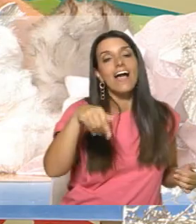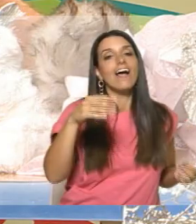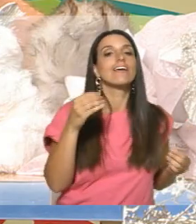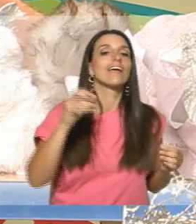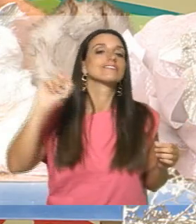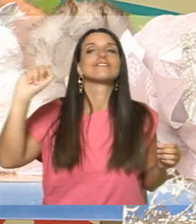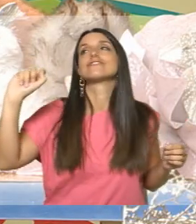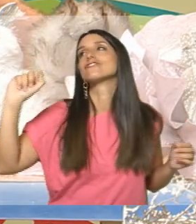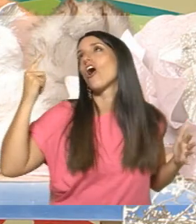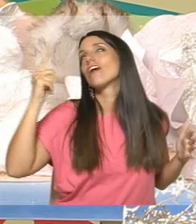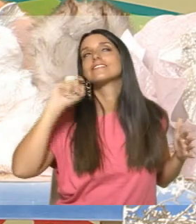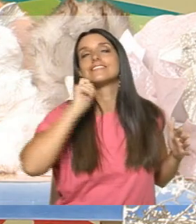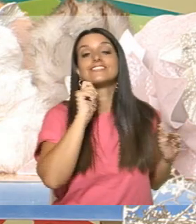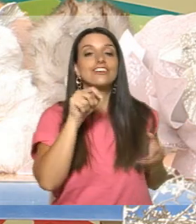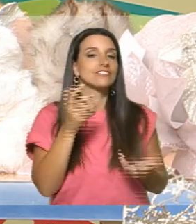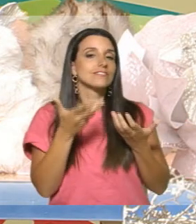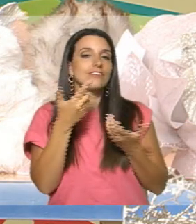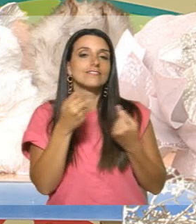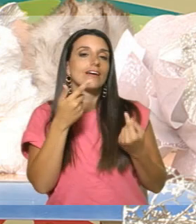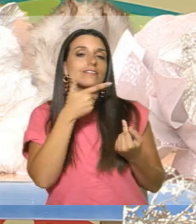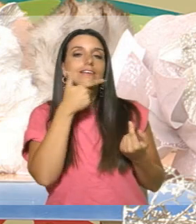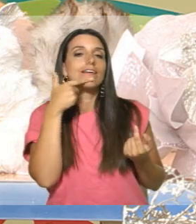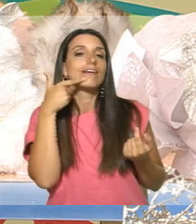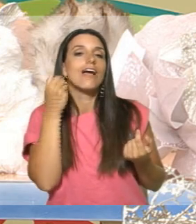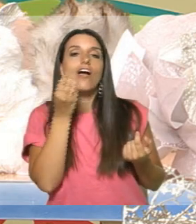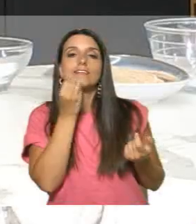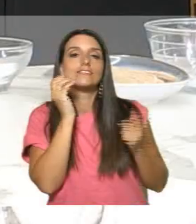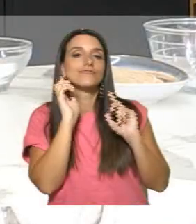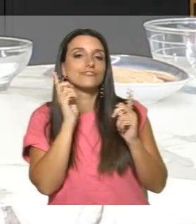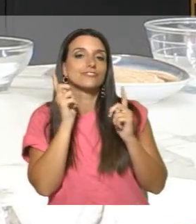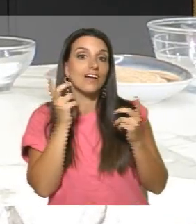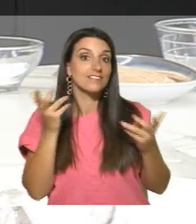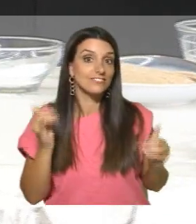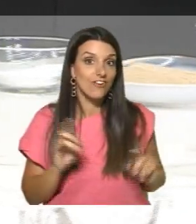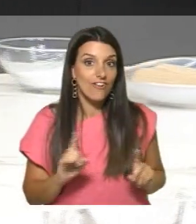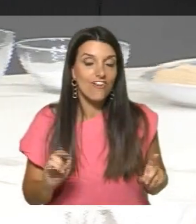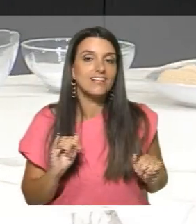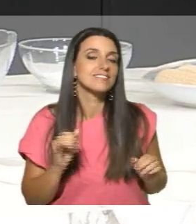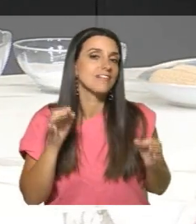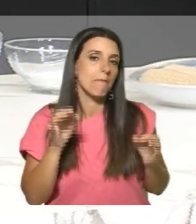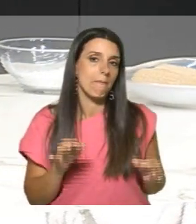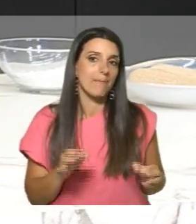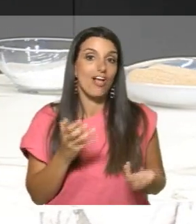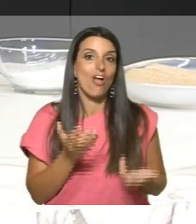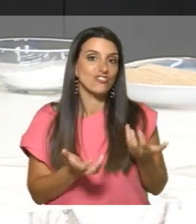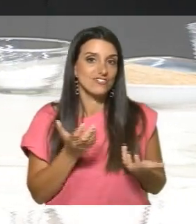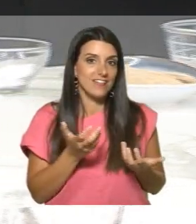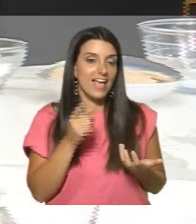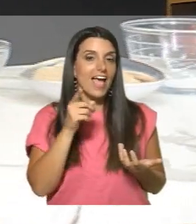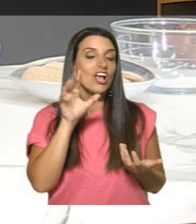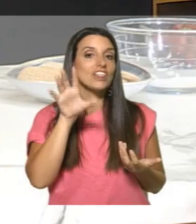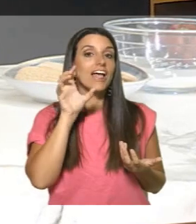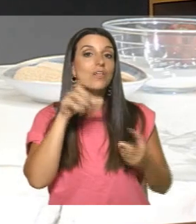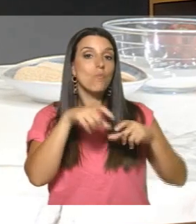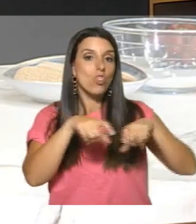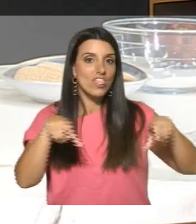encanta. Y en la cocina hay cosas ricas para poder disfrutar, ¿no, Pauli? Y siempre, vos viste que en la cocina, acordate que el budín ya